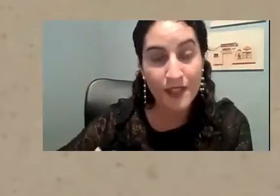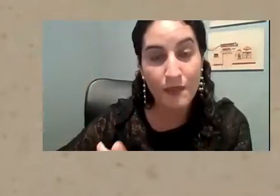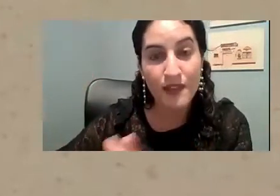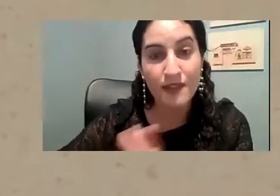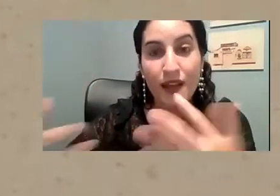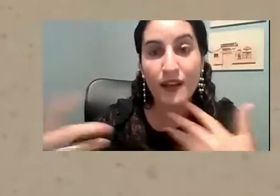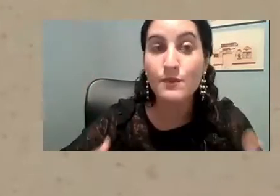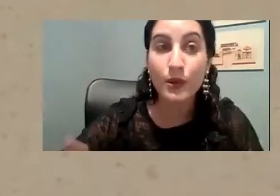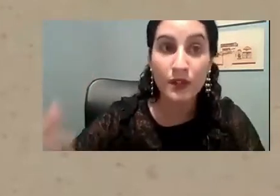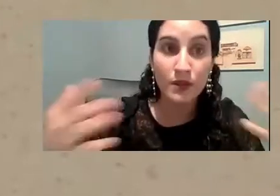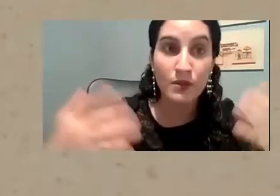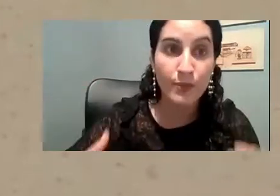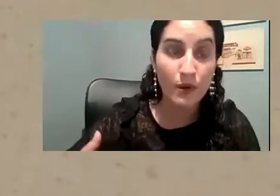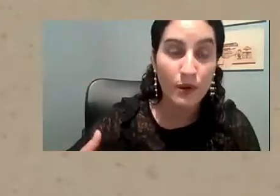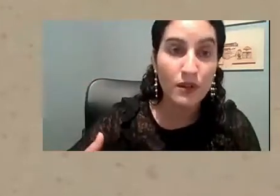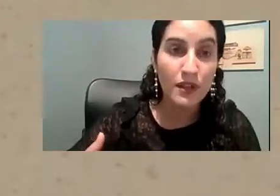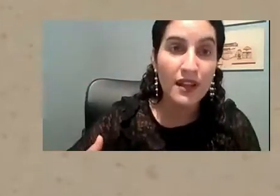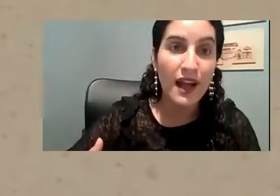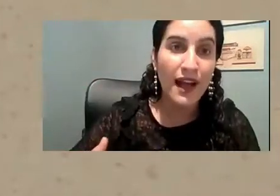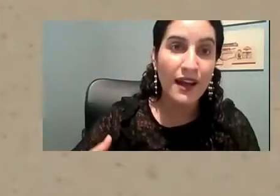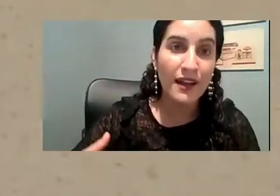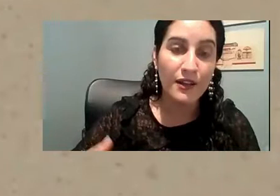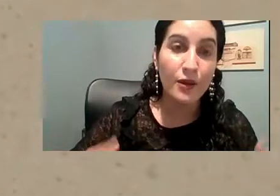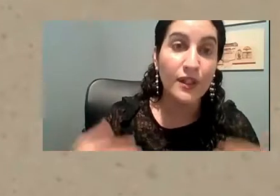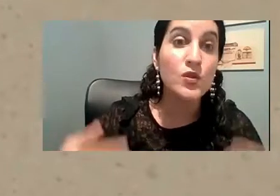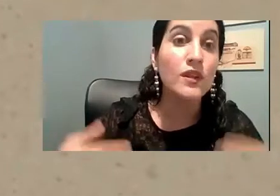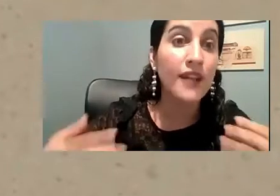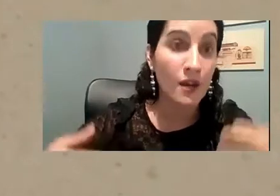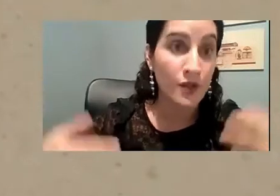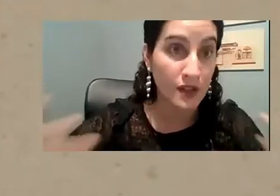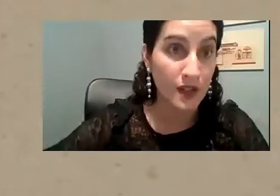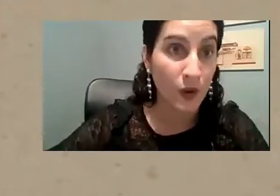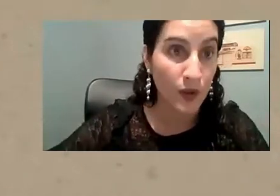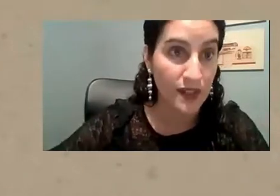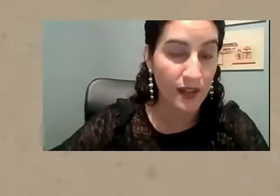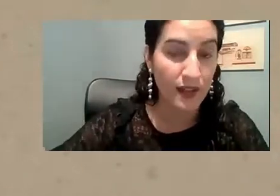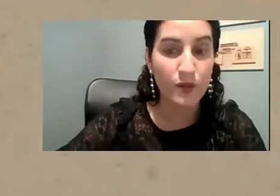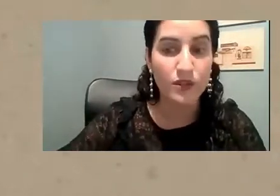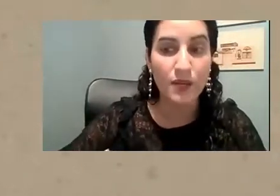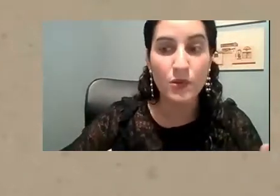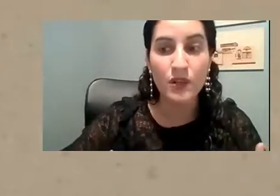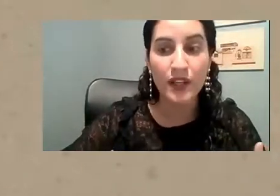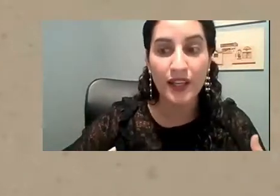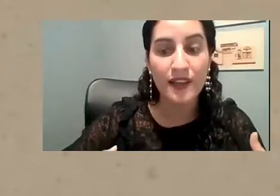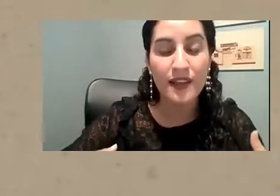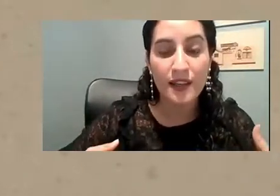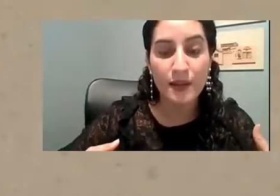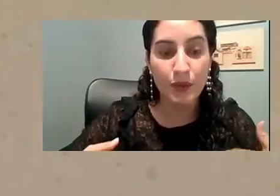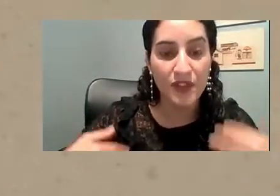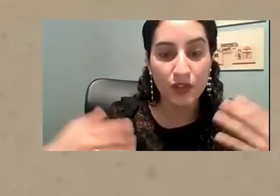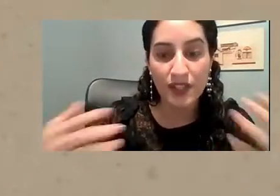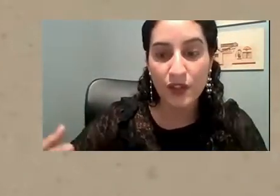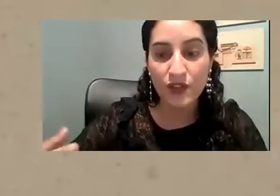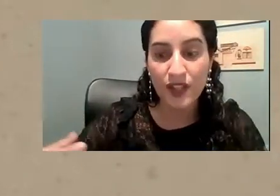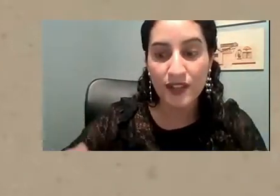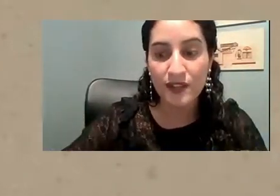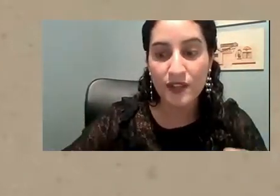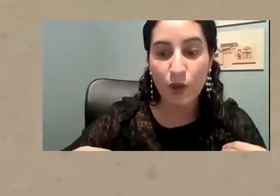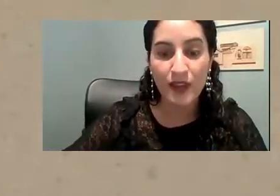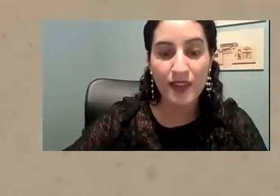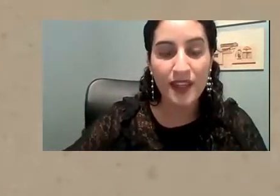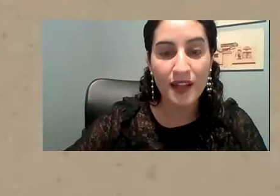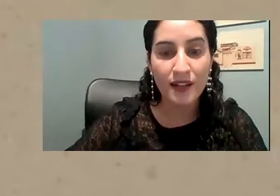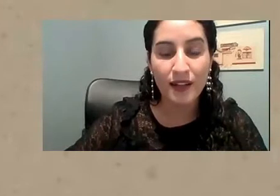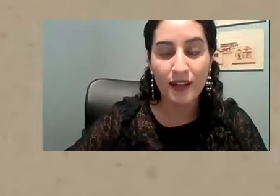programa Vestimenta, responden un poco a los resultados de esa encuesta. Encontramos que profesores y docentes